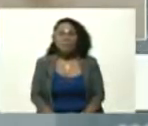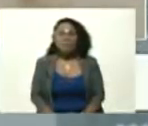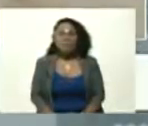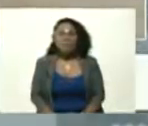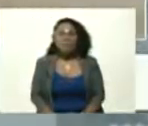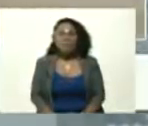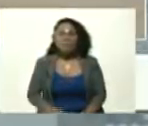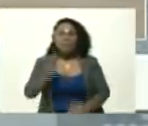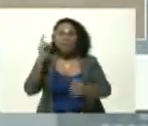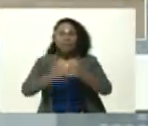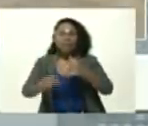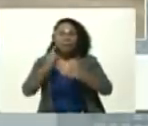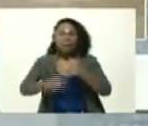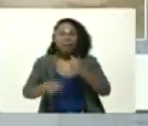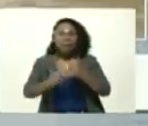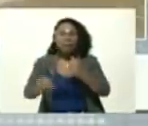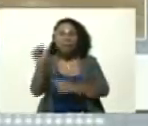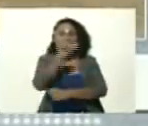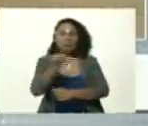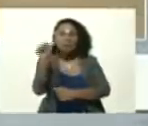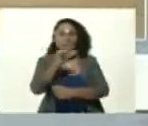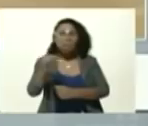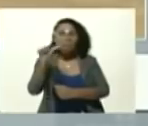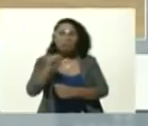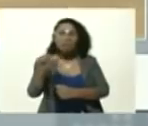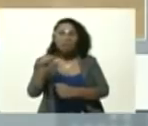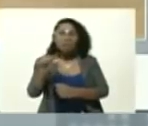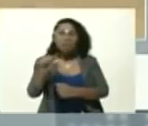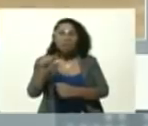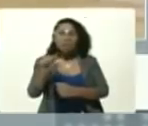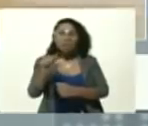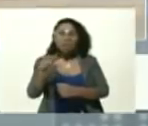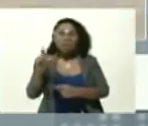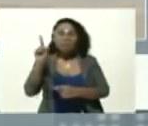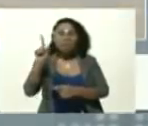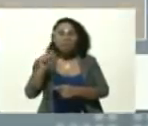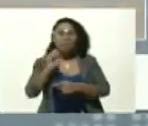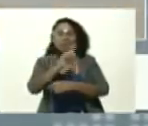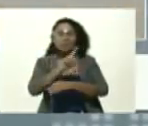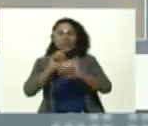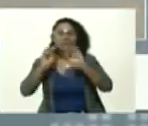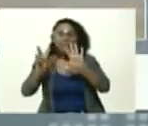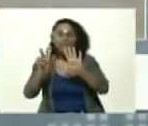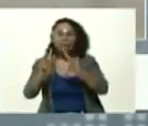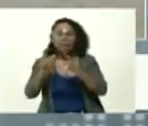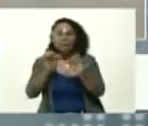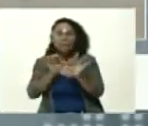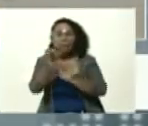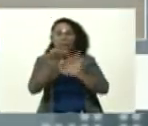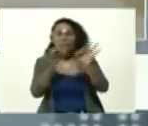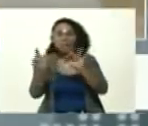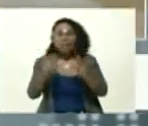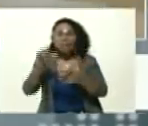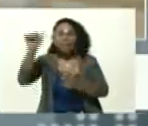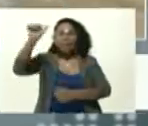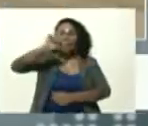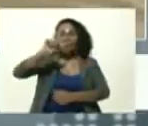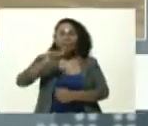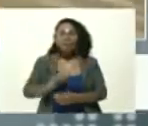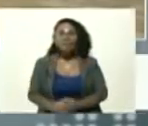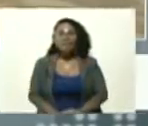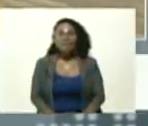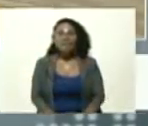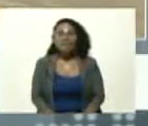en las últimas semanas, en el día de hoy se registraron 17 milímetros, es decir, 17 litros por metro cuadrado, como usted muy bien lo